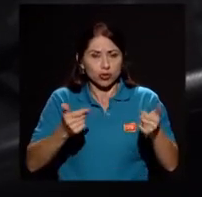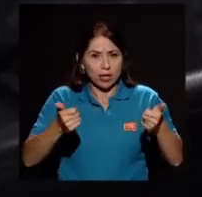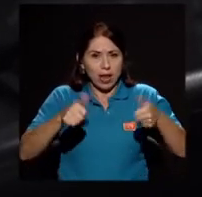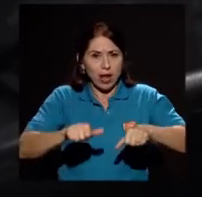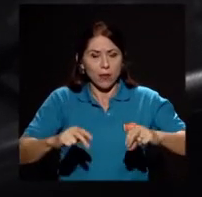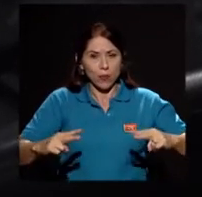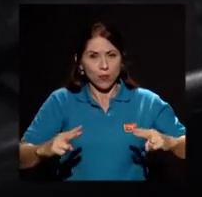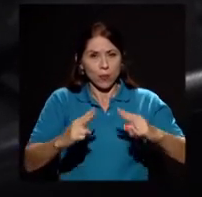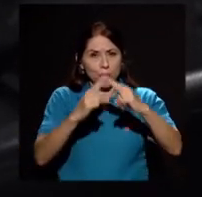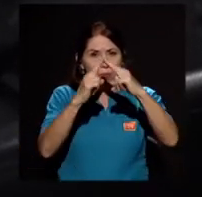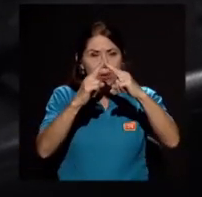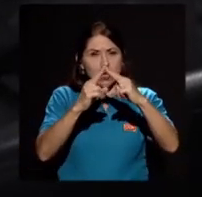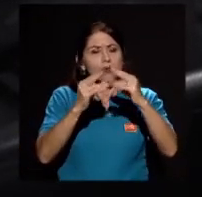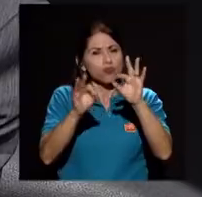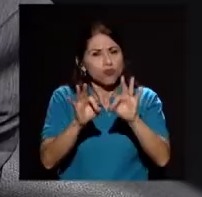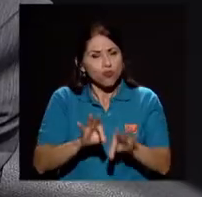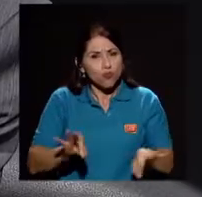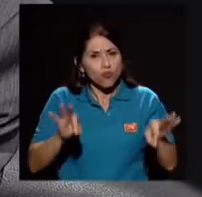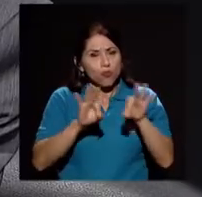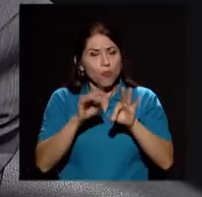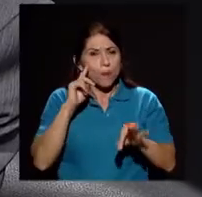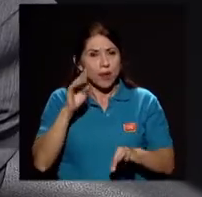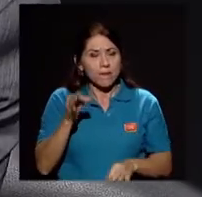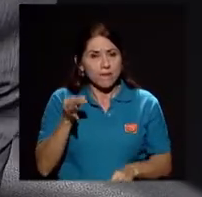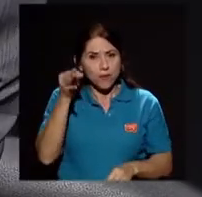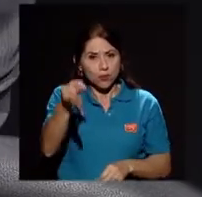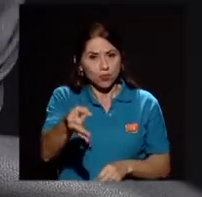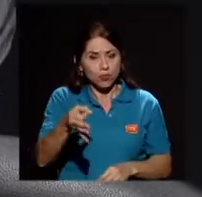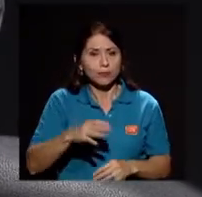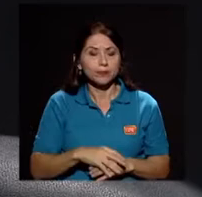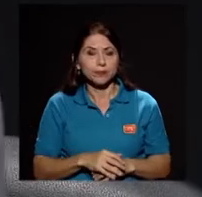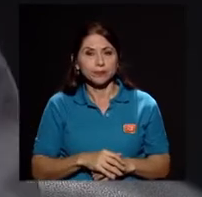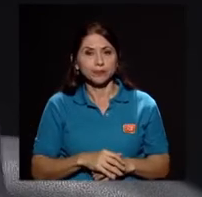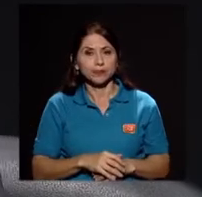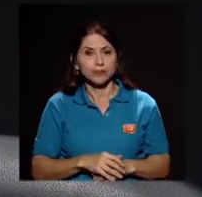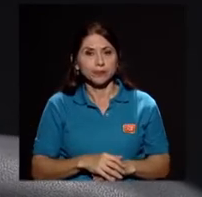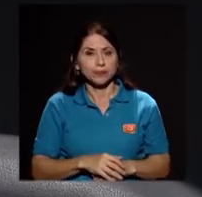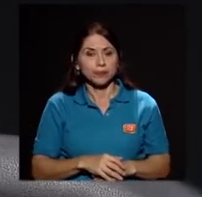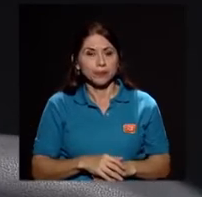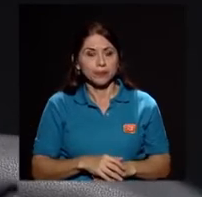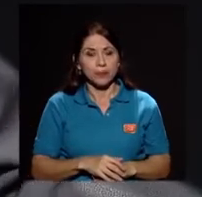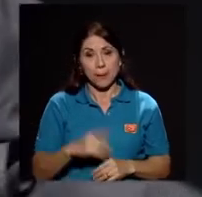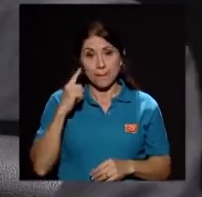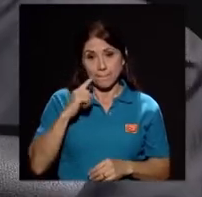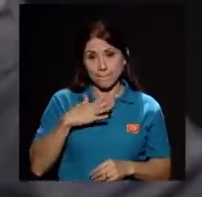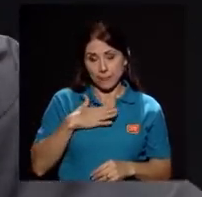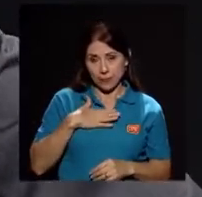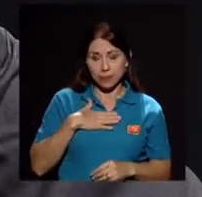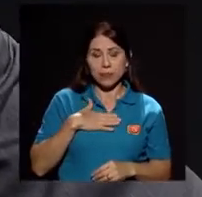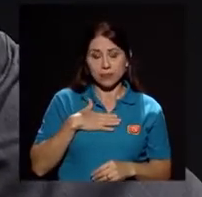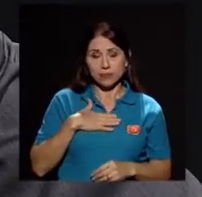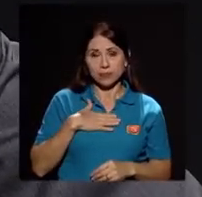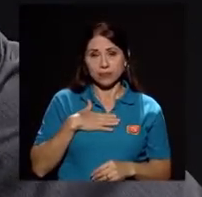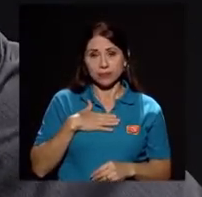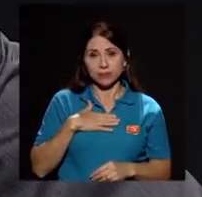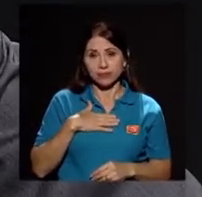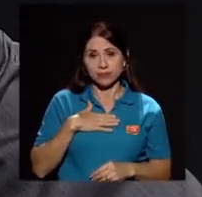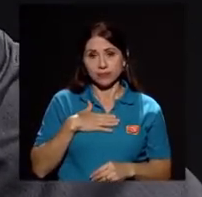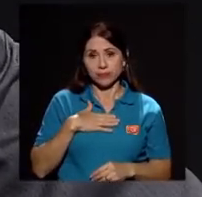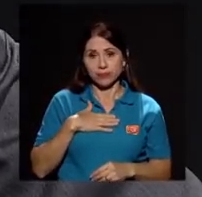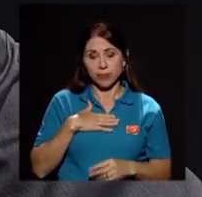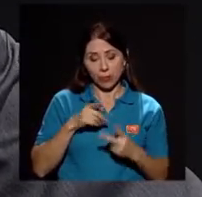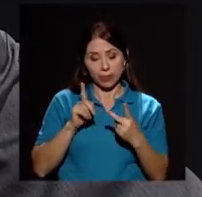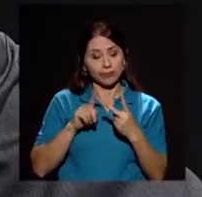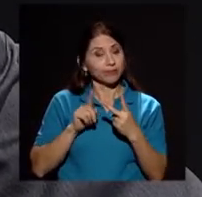para el futuro según un punto que para mí es muy